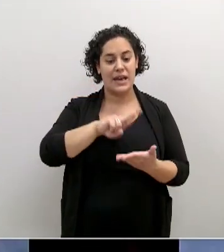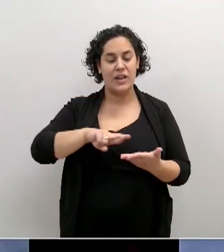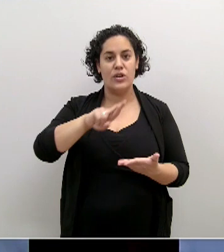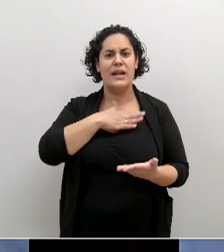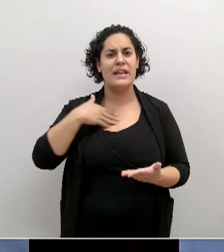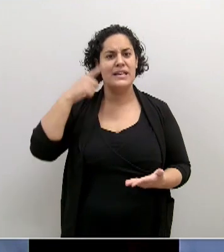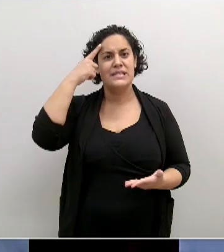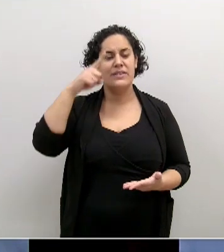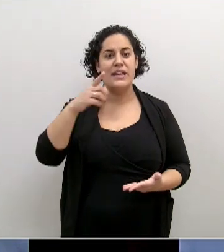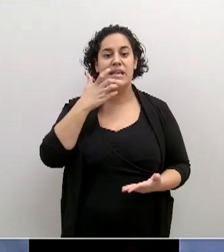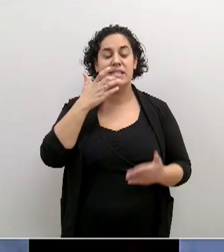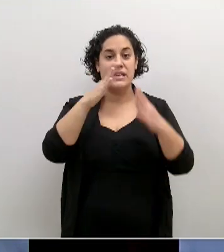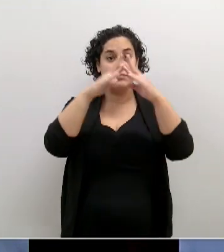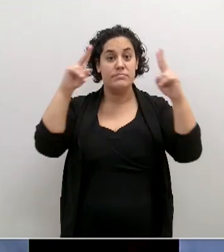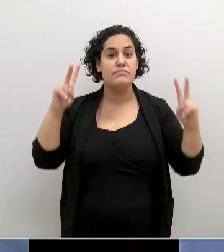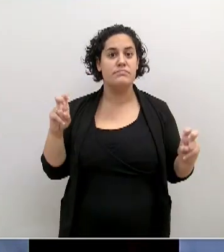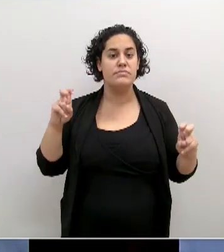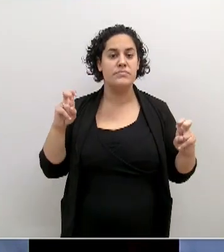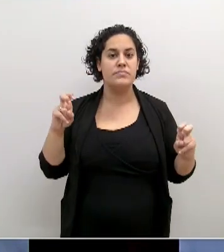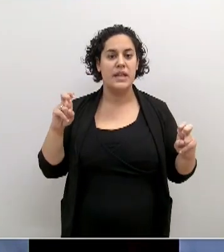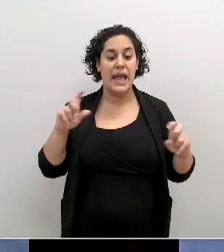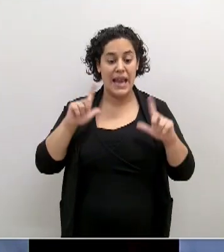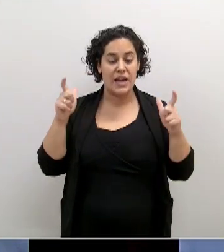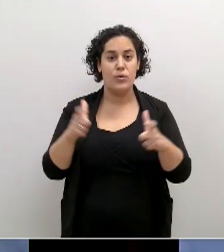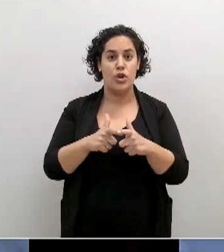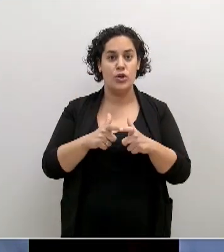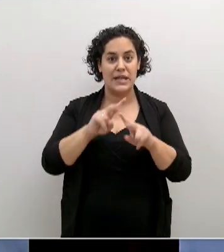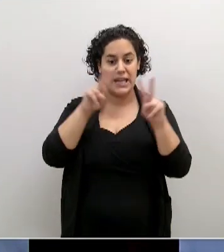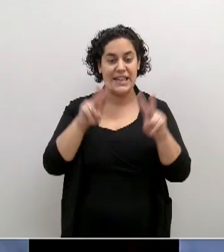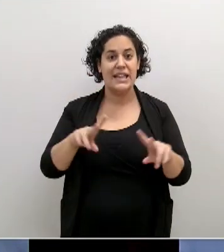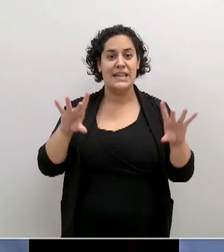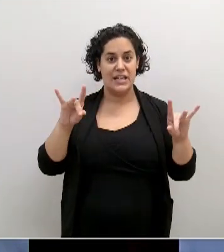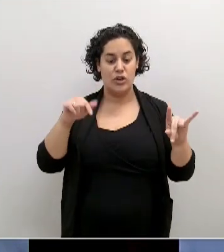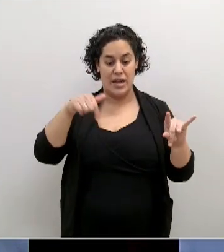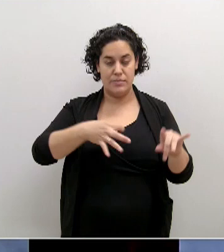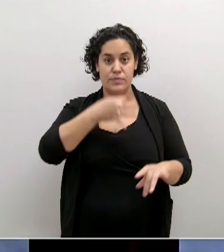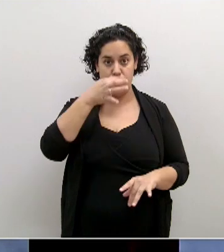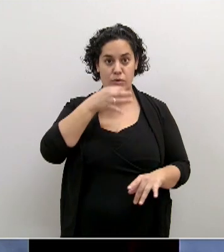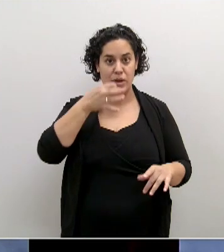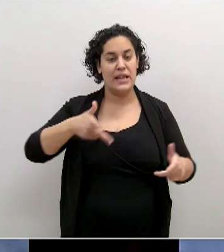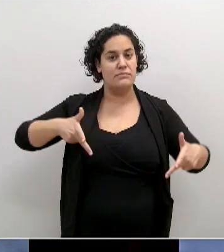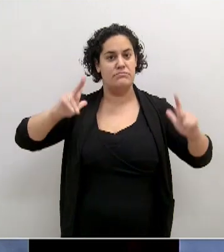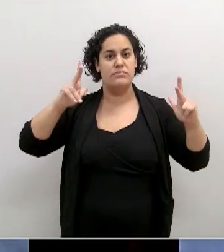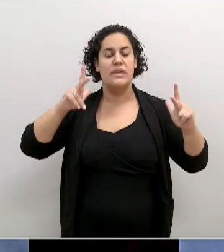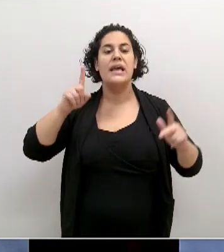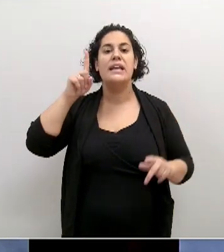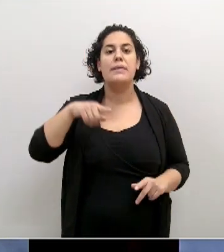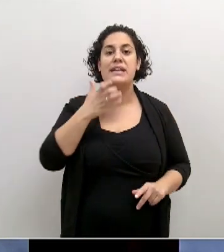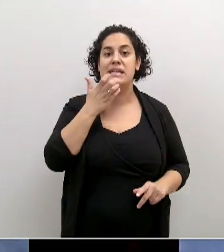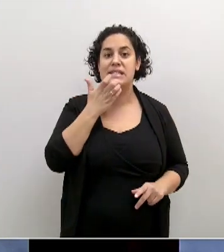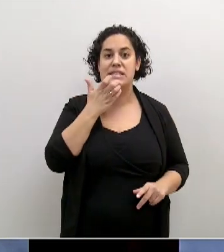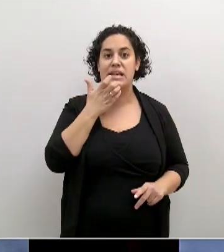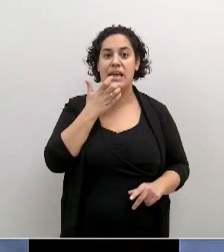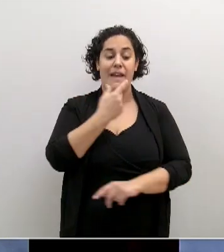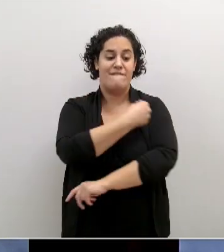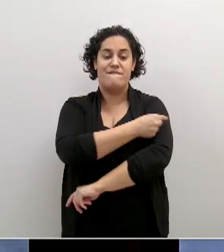si se va a plantear el confinamiento domiciliario en la reunión del Consejo Interterritorial de esta tarde y si sigue habiendo áreas de salud donde escasea la vacuna